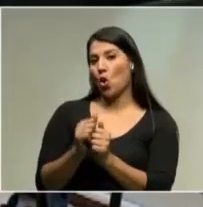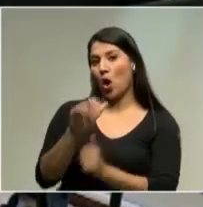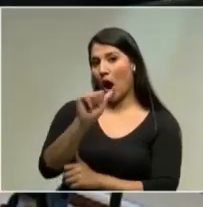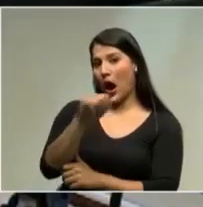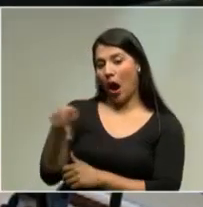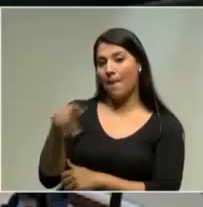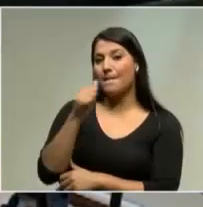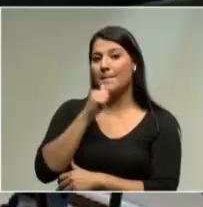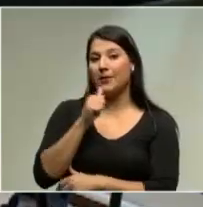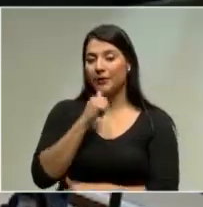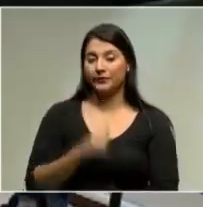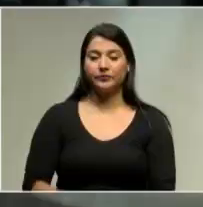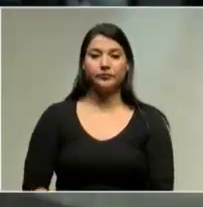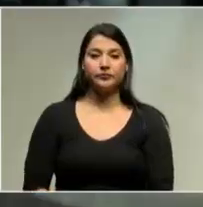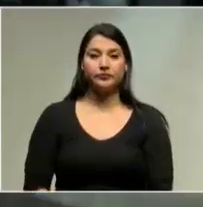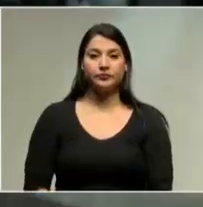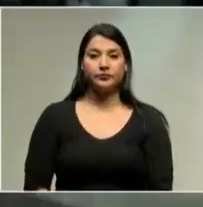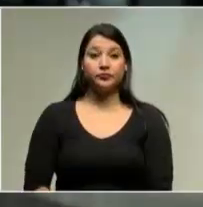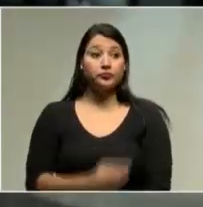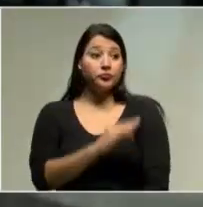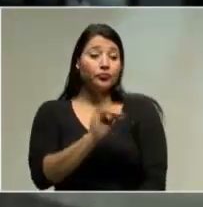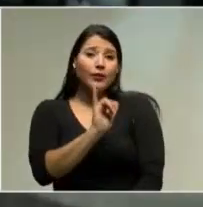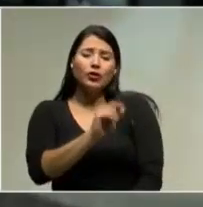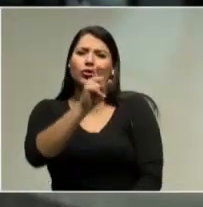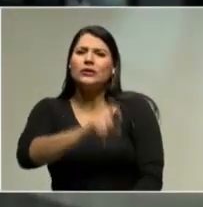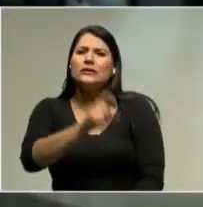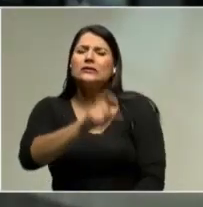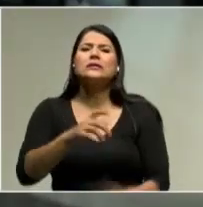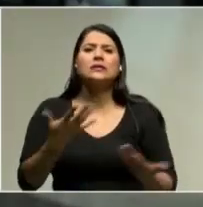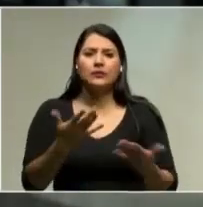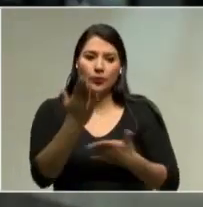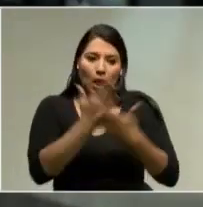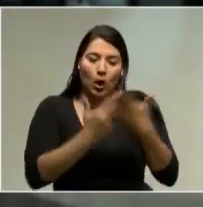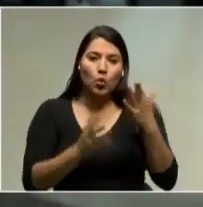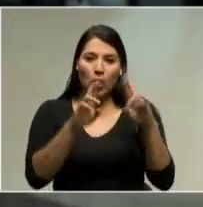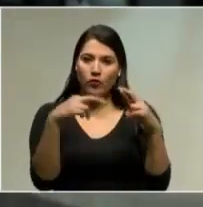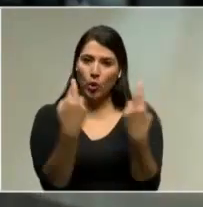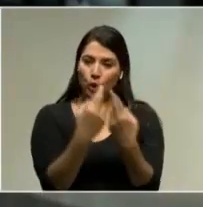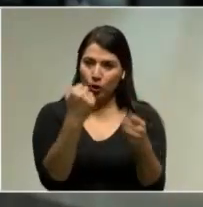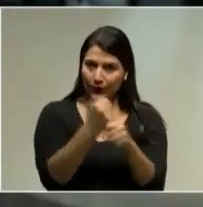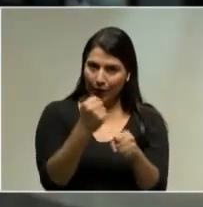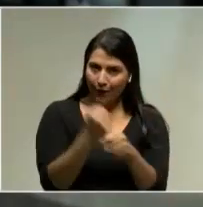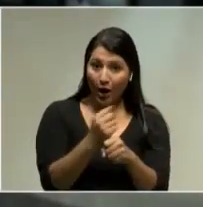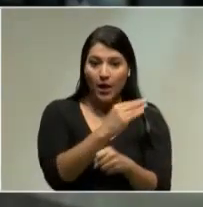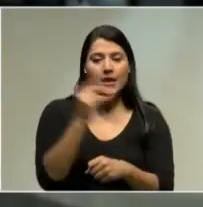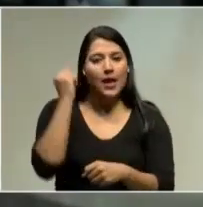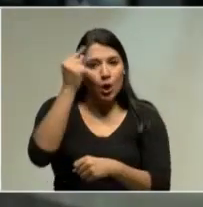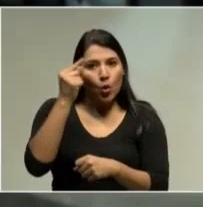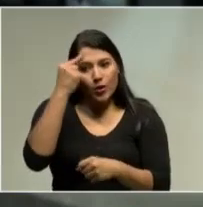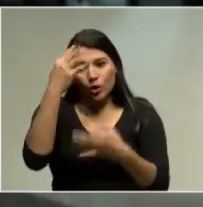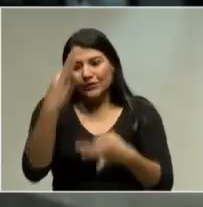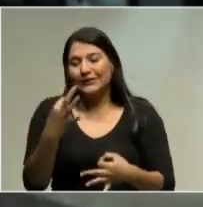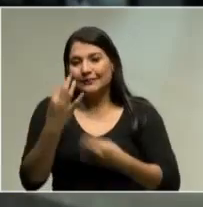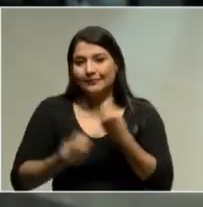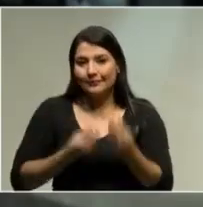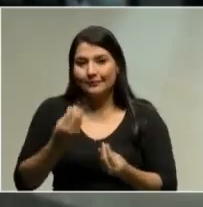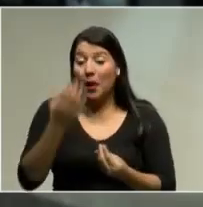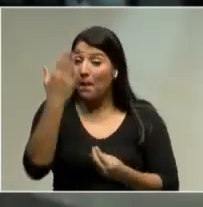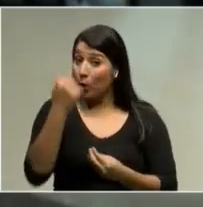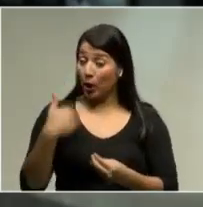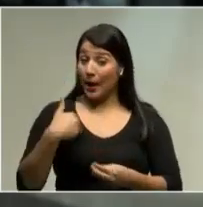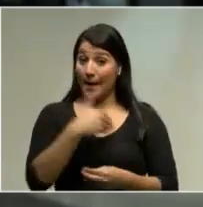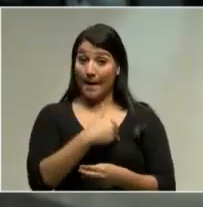se confiere al servicio. Y eso va a requerir de algunas sesiones de trabajo y que el Ejecutivo defina una posición, porque el ministro